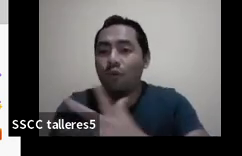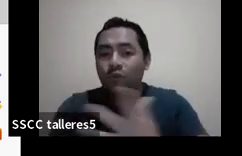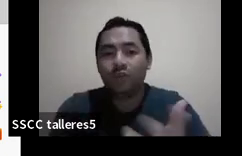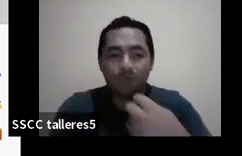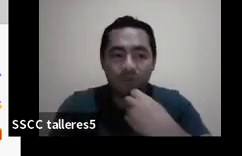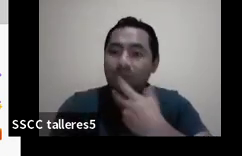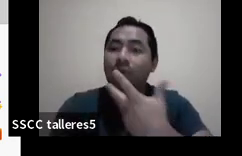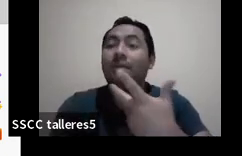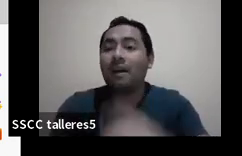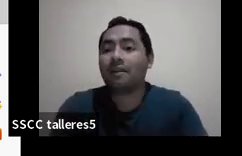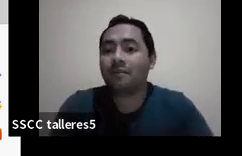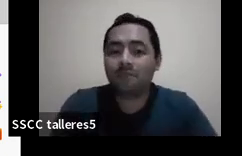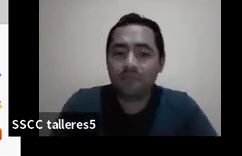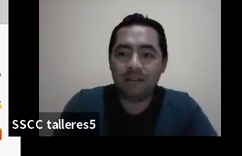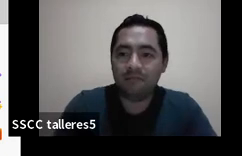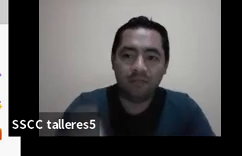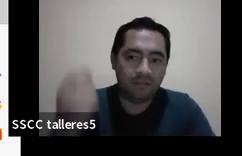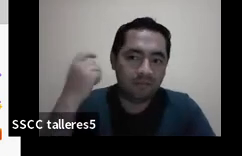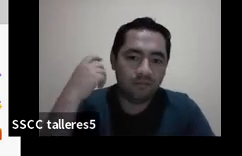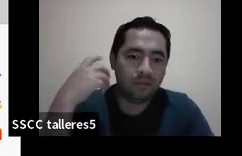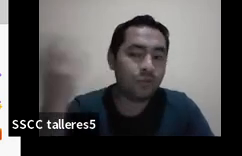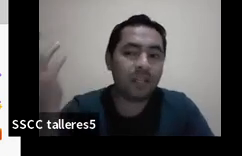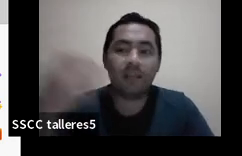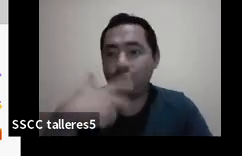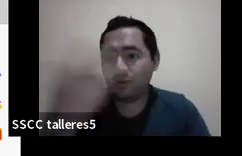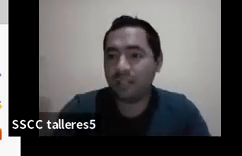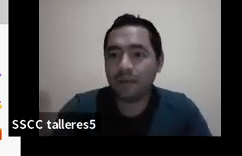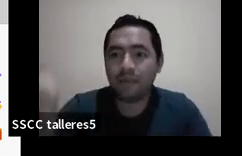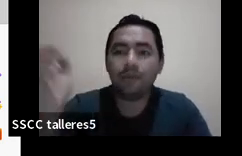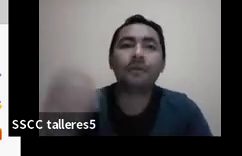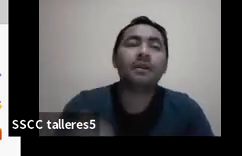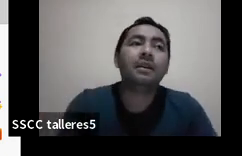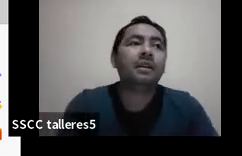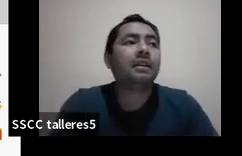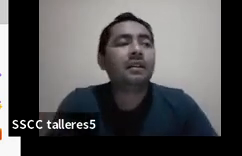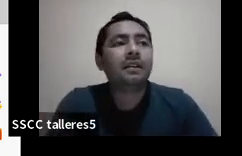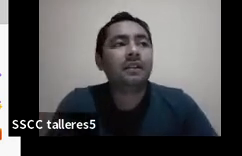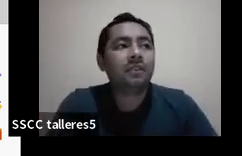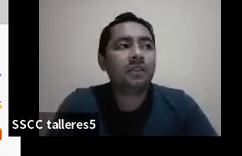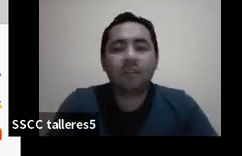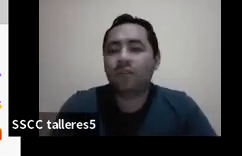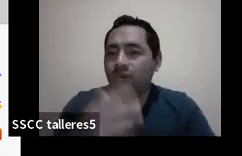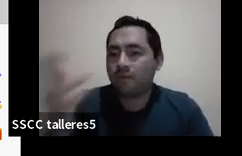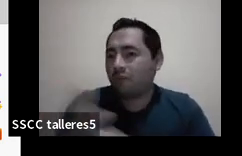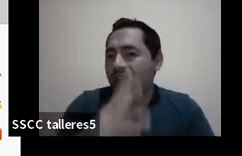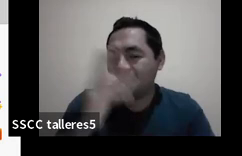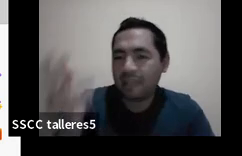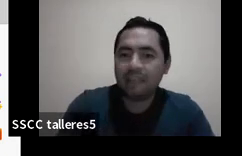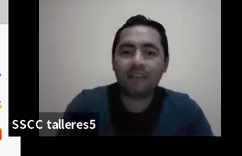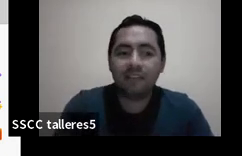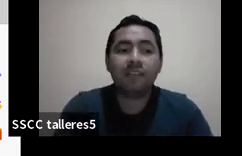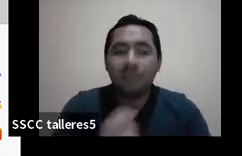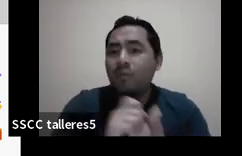sordo postlocutivo porque él puede hablar, ¿no? Él no escucha nada, pero sigue hablando, ¿no? Entonces, incluso habla